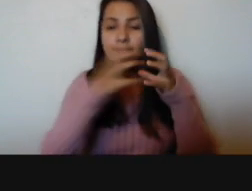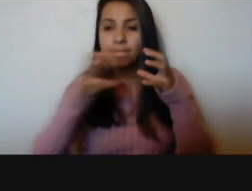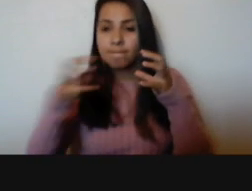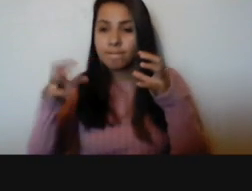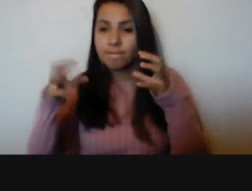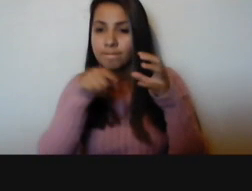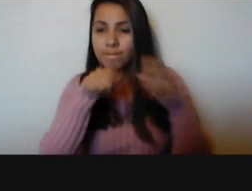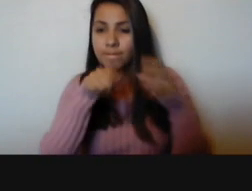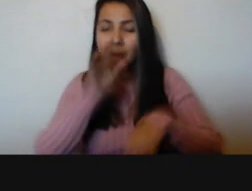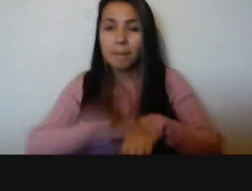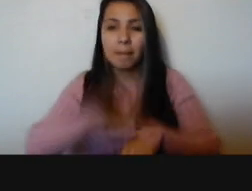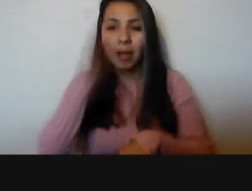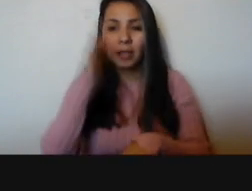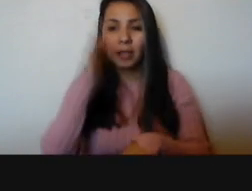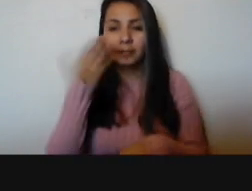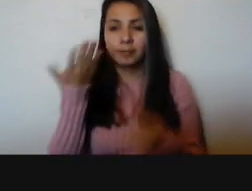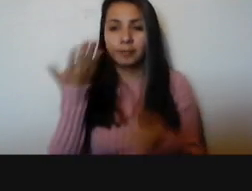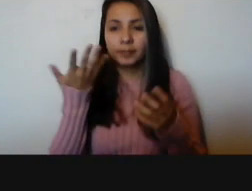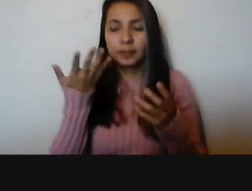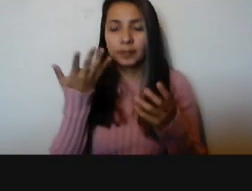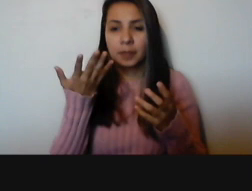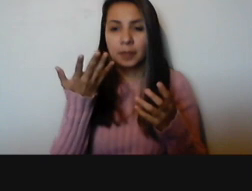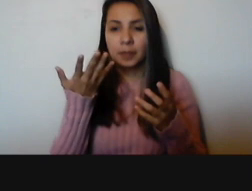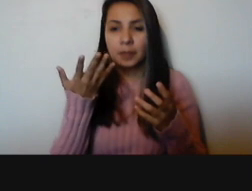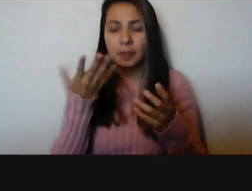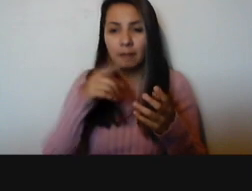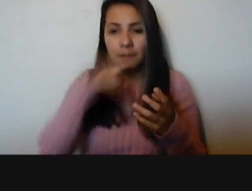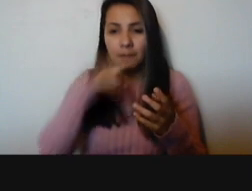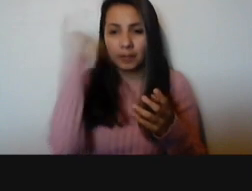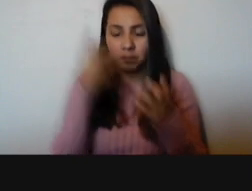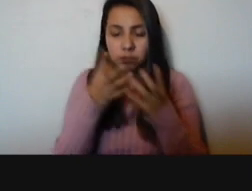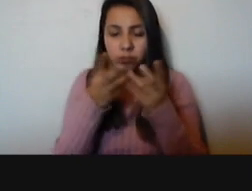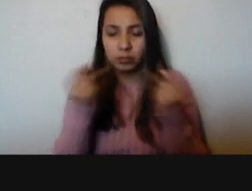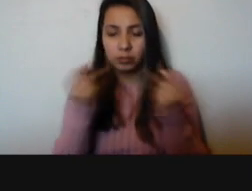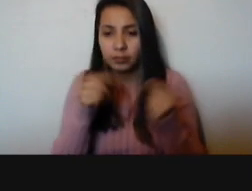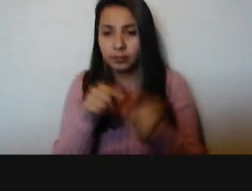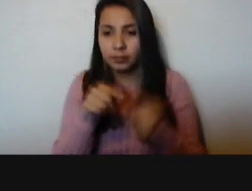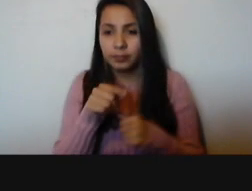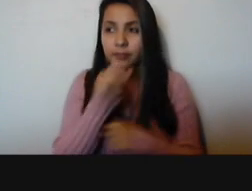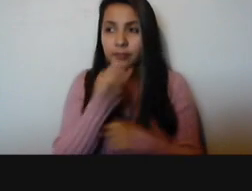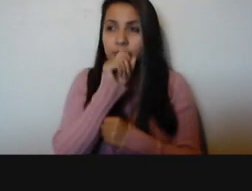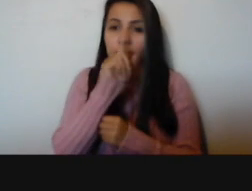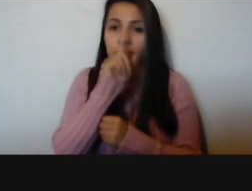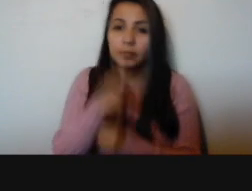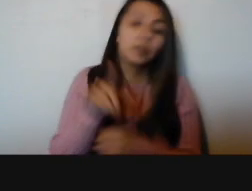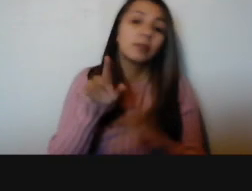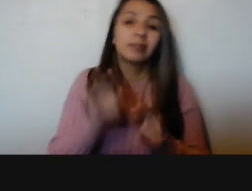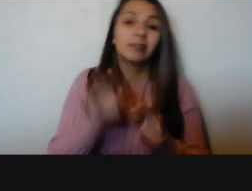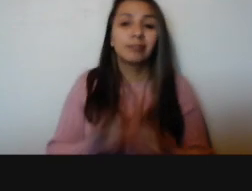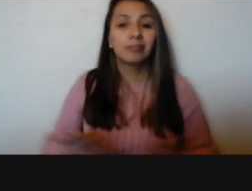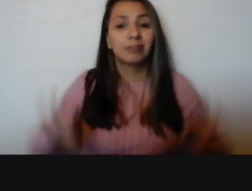entender los compuestos más versátiles